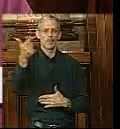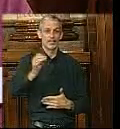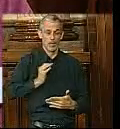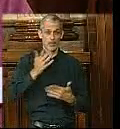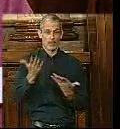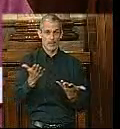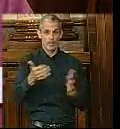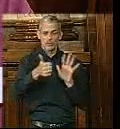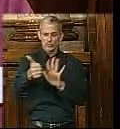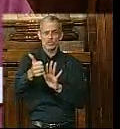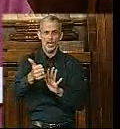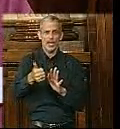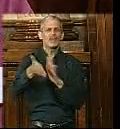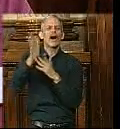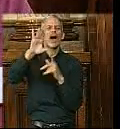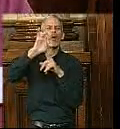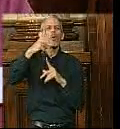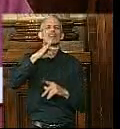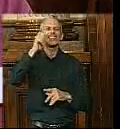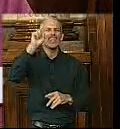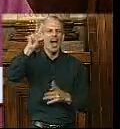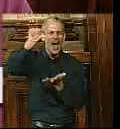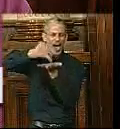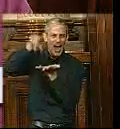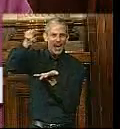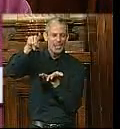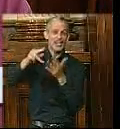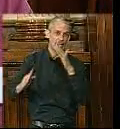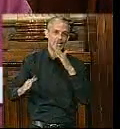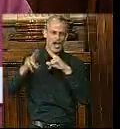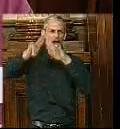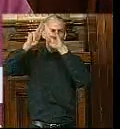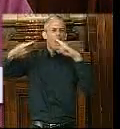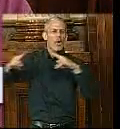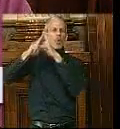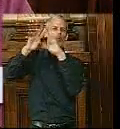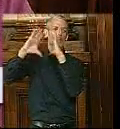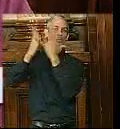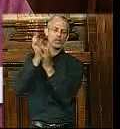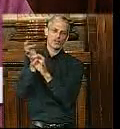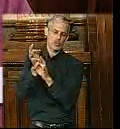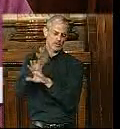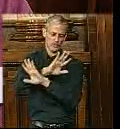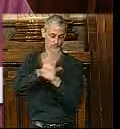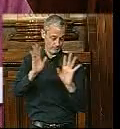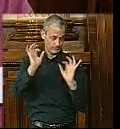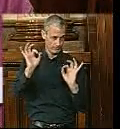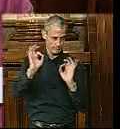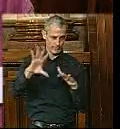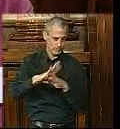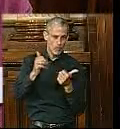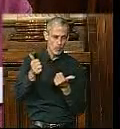vamos a participar en Qatar en noviembre de la Cumbre Mundial de Educación, también presentando Videolibros. Ese es el último reconocimiento que